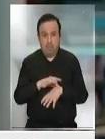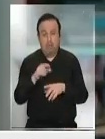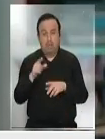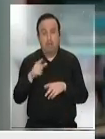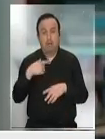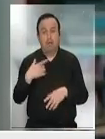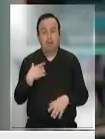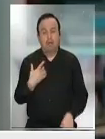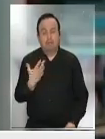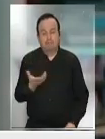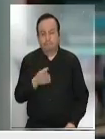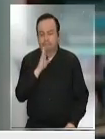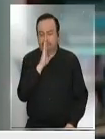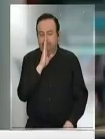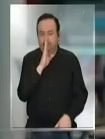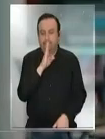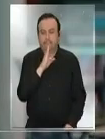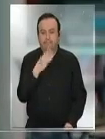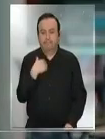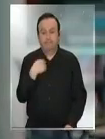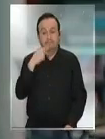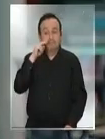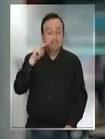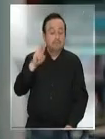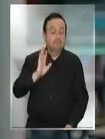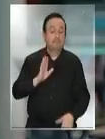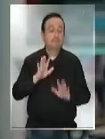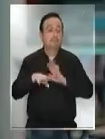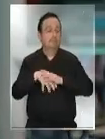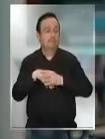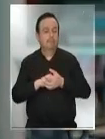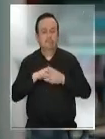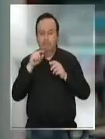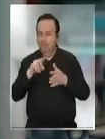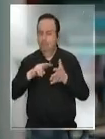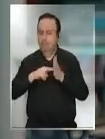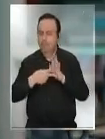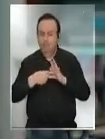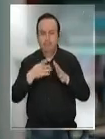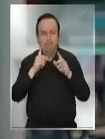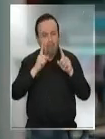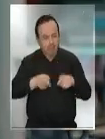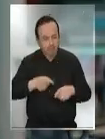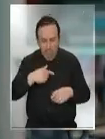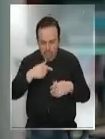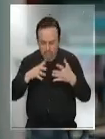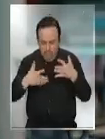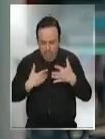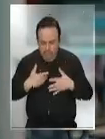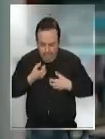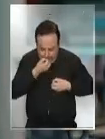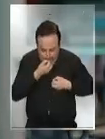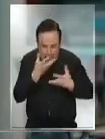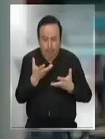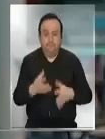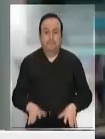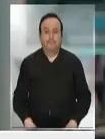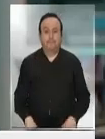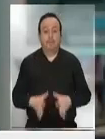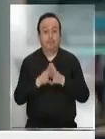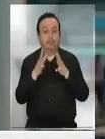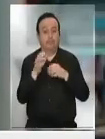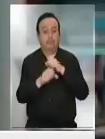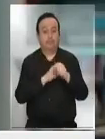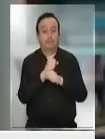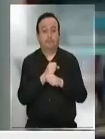los cómplices pasivos de la crisis, por lo menos en salud. Nosotros deberíamos de haber alzado la voz con más fuerza hace